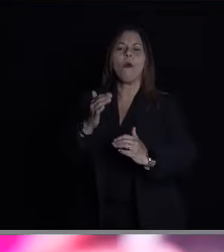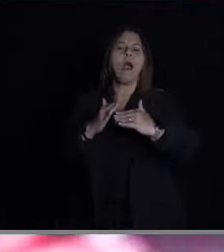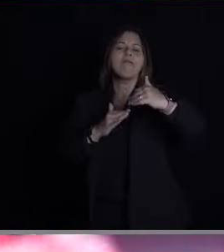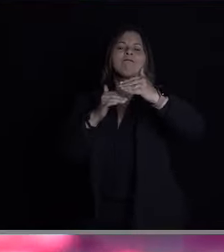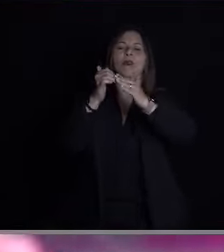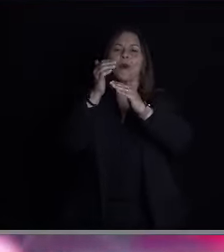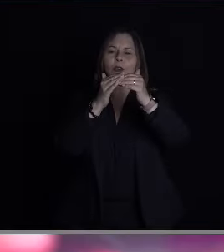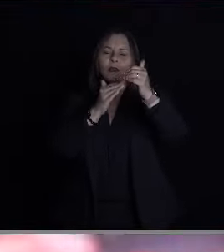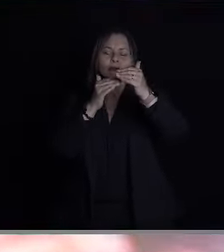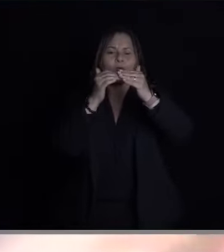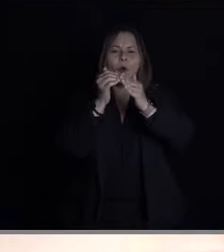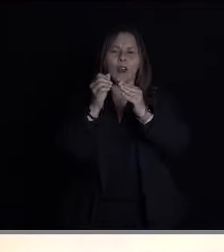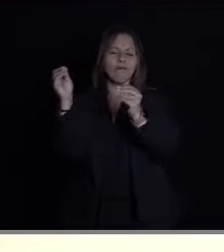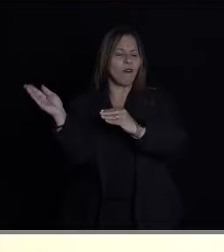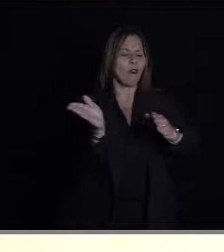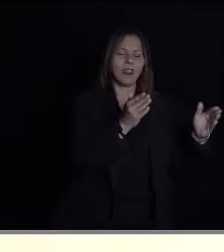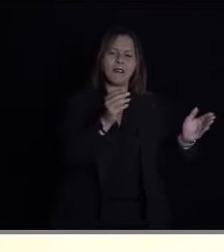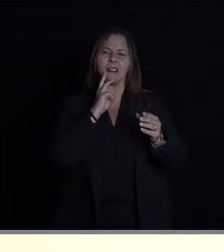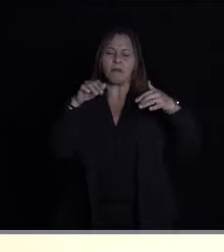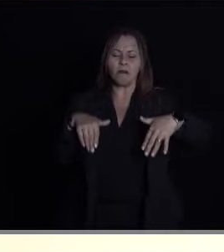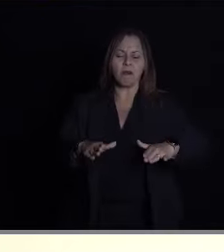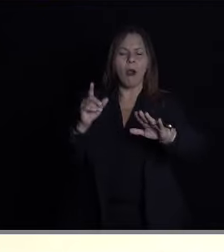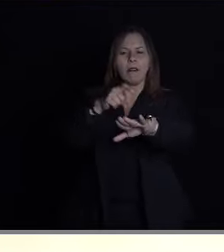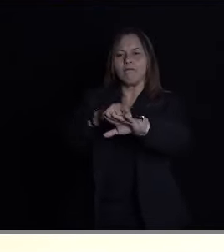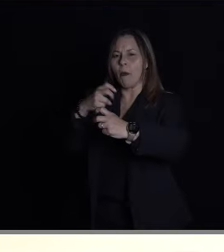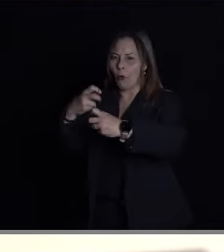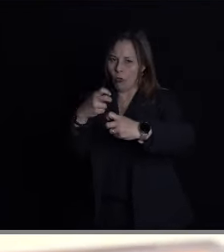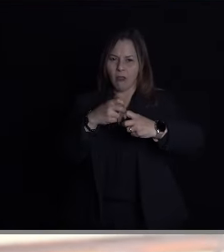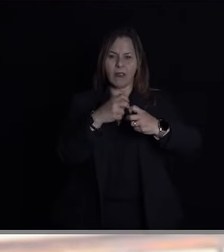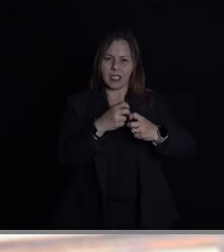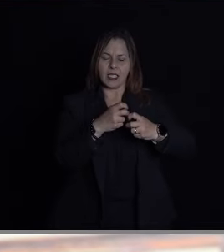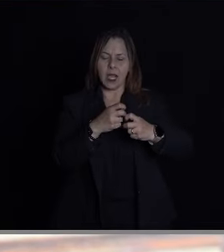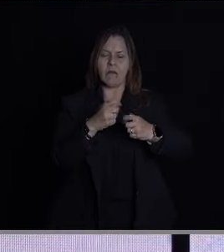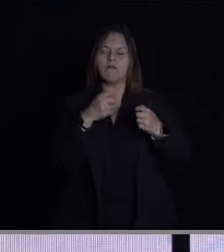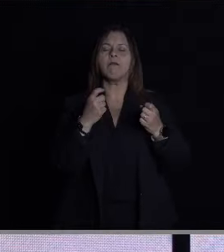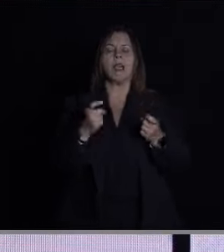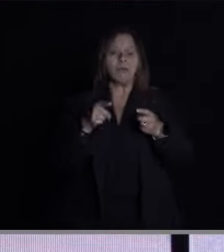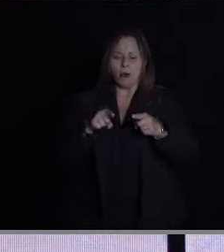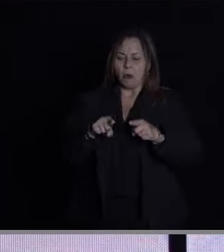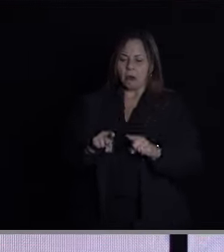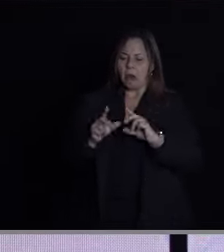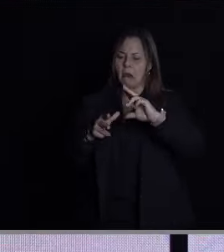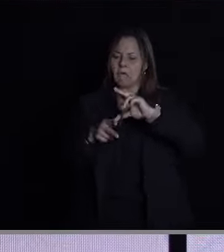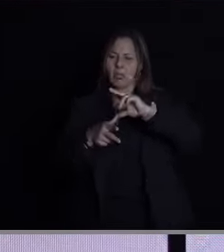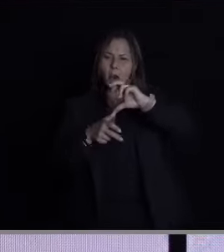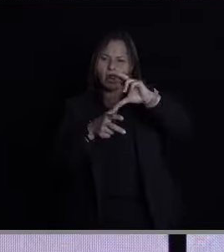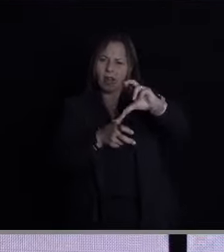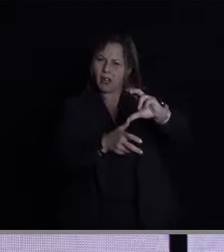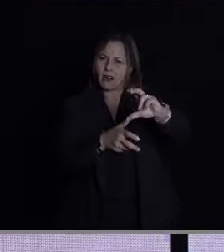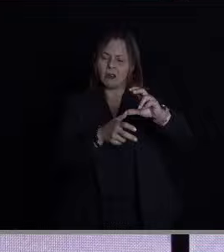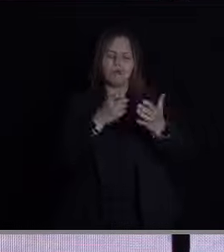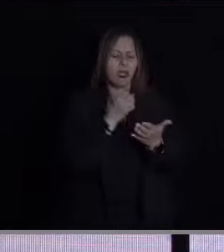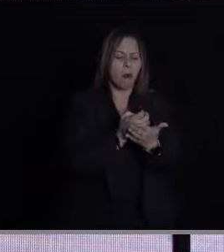construido contra viento y marea en tiempos difíciles de crisis económica, de los huracanes